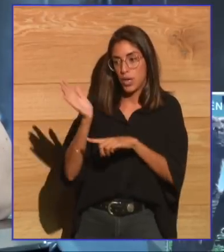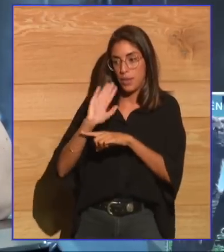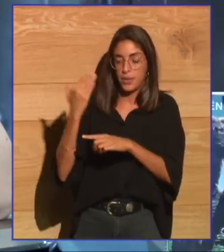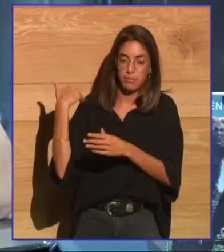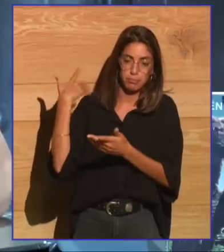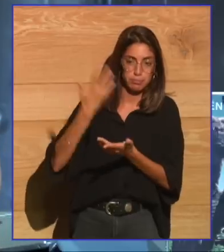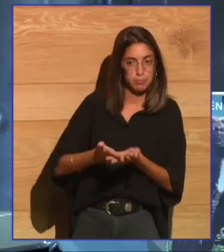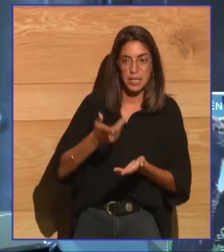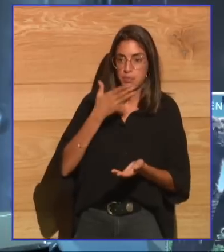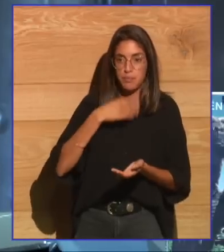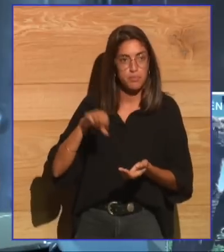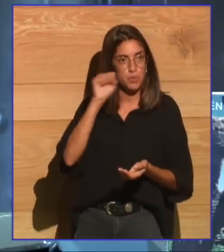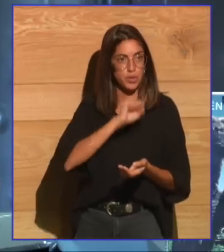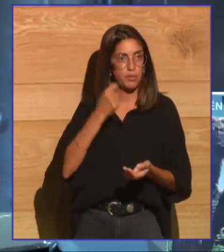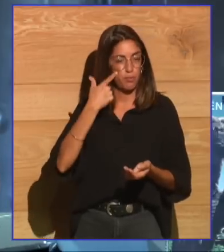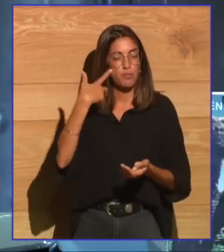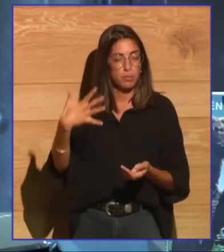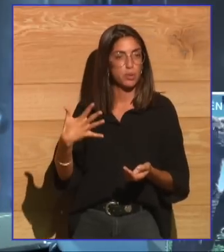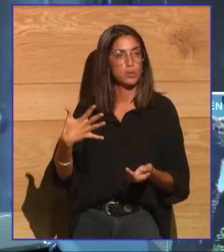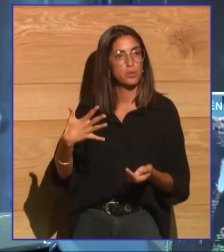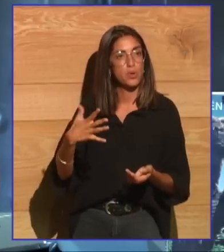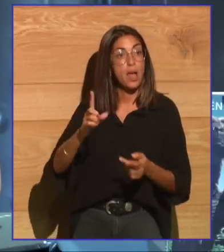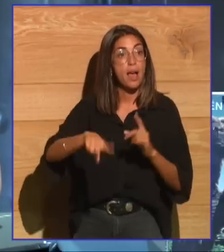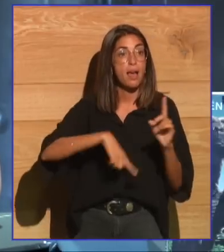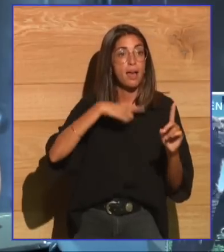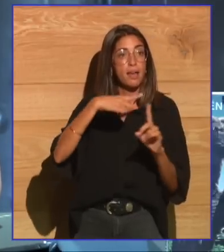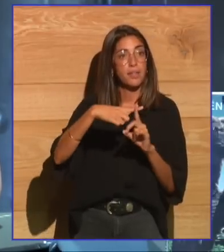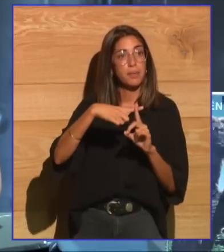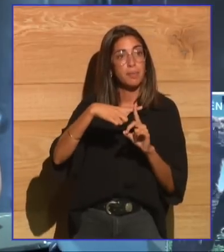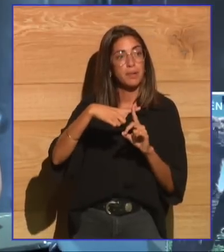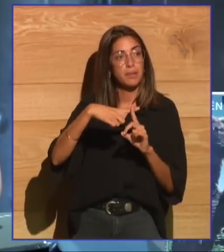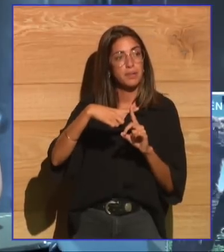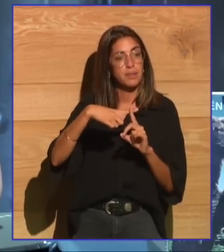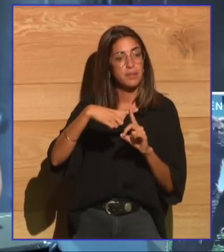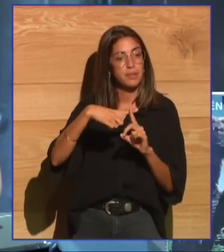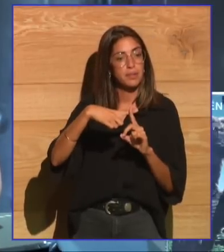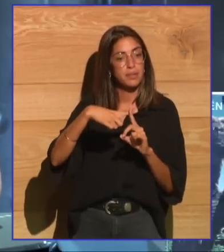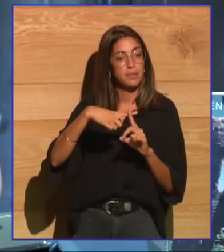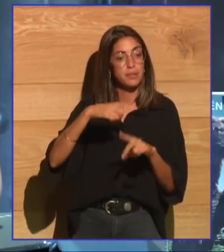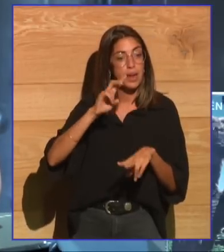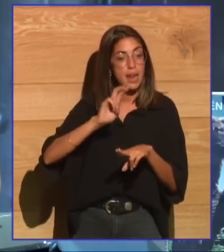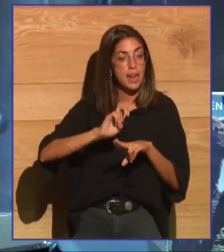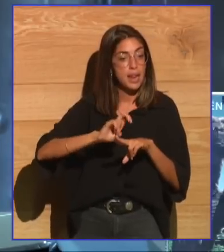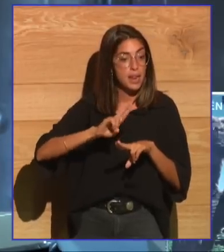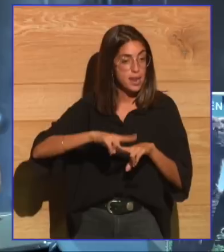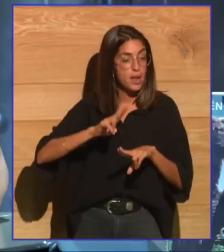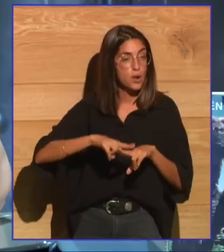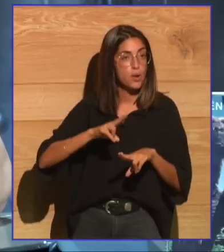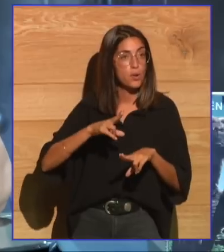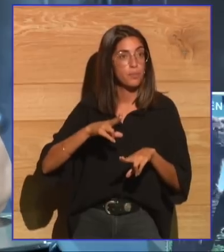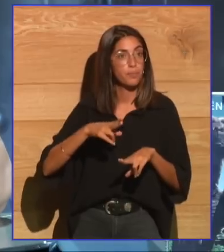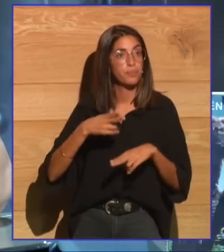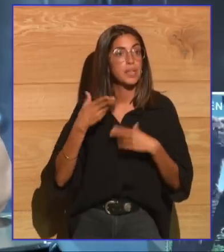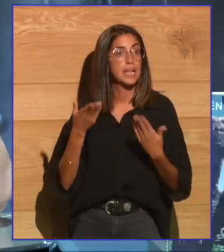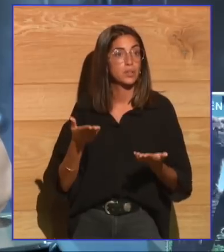la superestrella y además como esto negro que es la razón por la que lo llama de hecho spielberg tuvo muchas